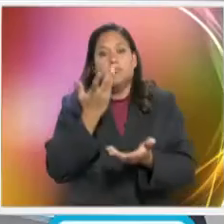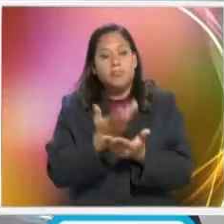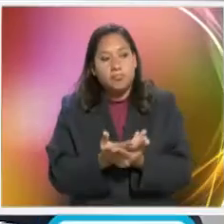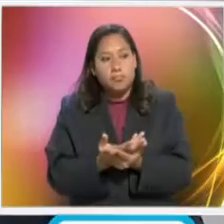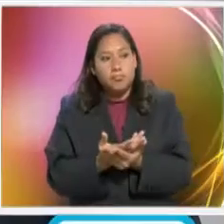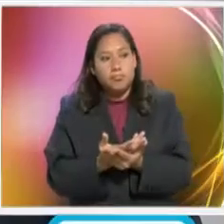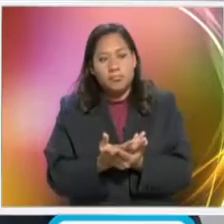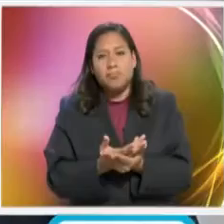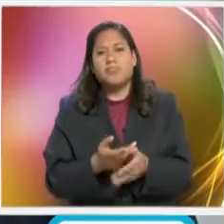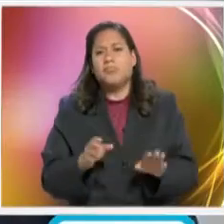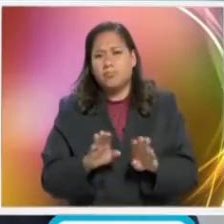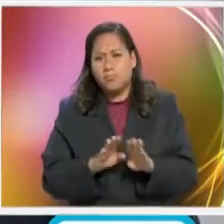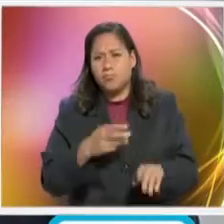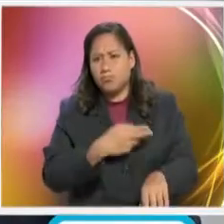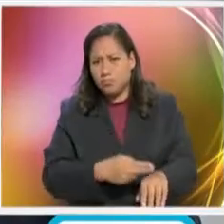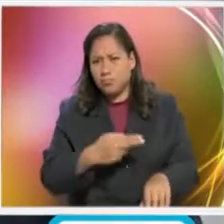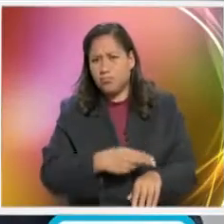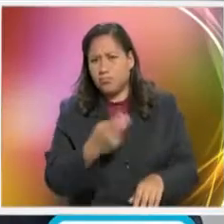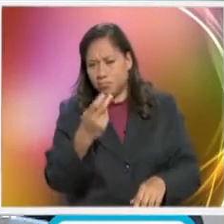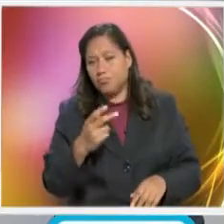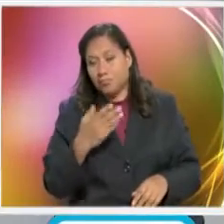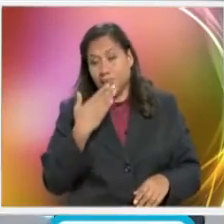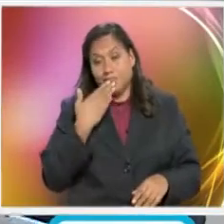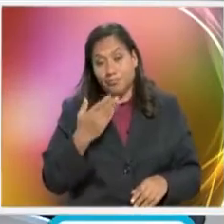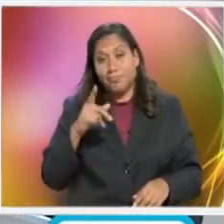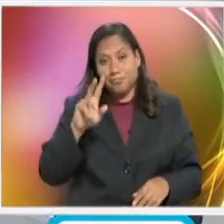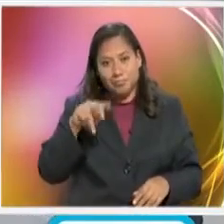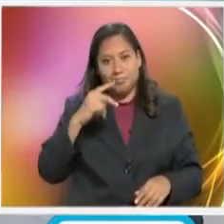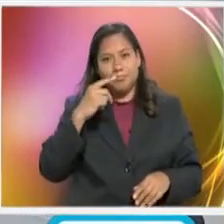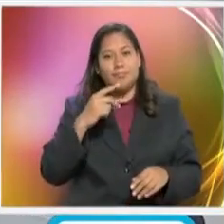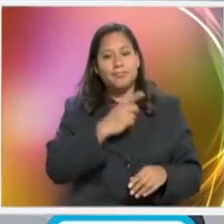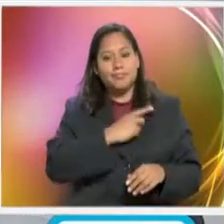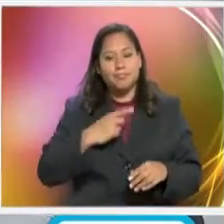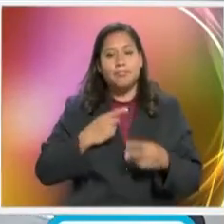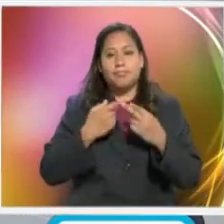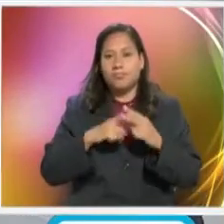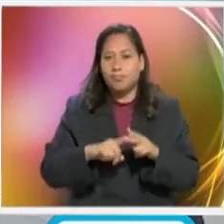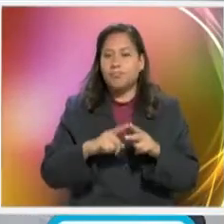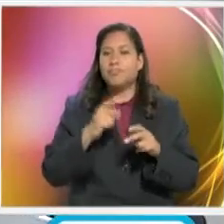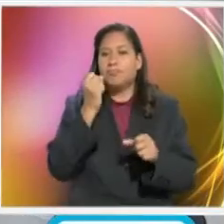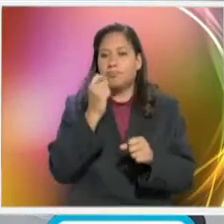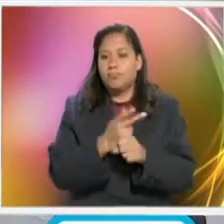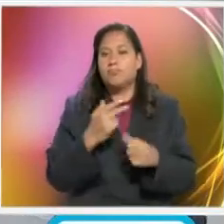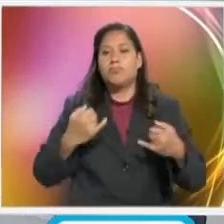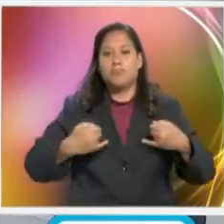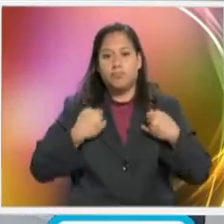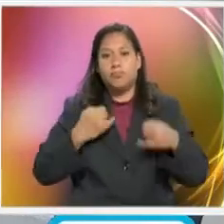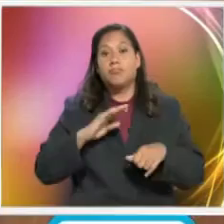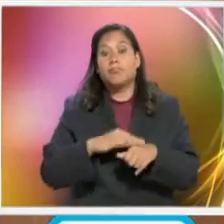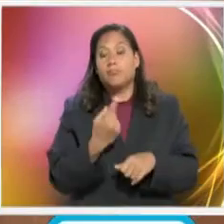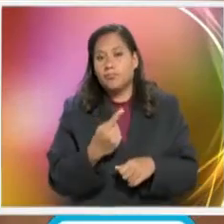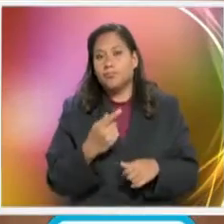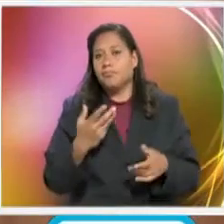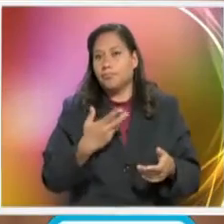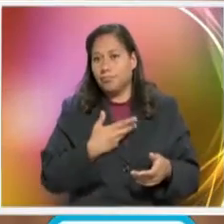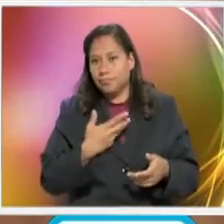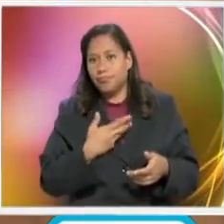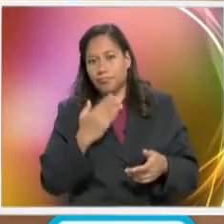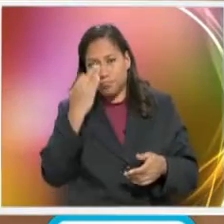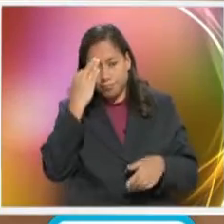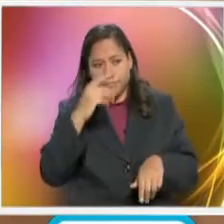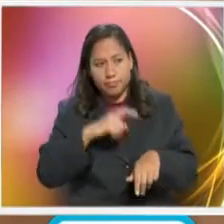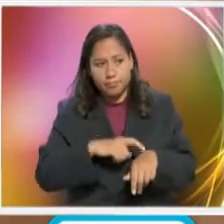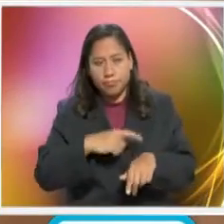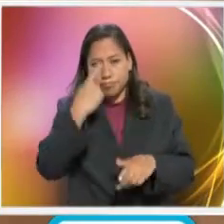descansar? Hijo, ¿Cómo muy, organiza Muy esto? buen punto. Yo creo que eso tienes que empezarlo a hacer también muy joven. Sí. Porque tenemos tiempo